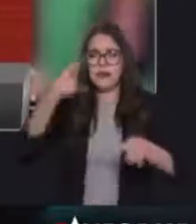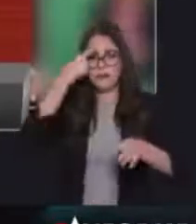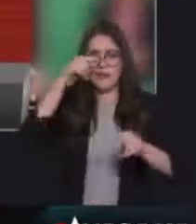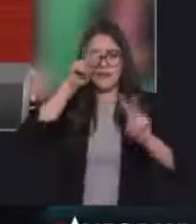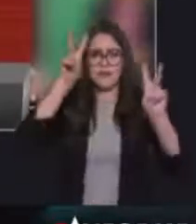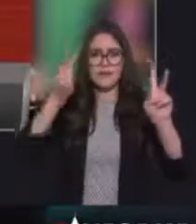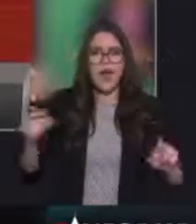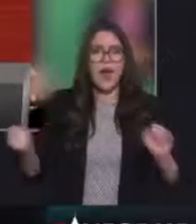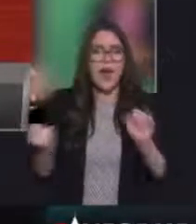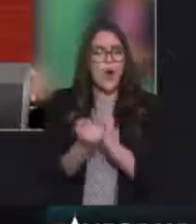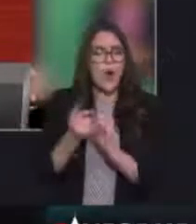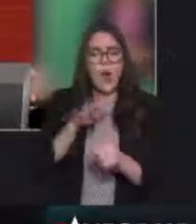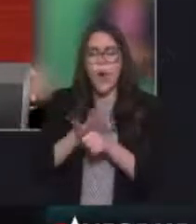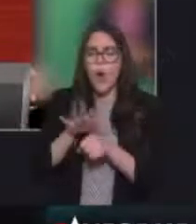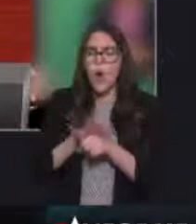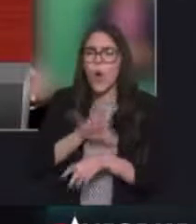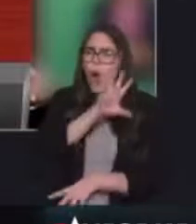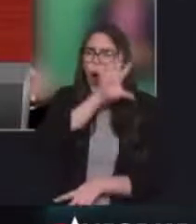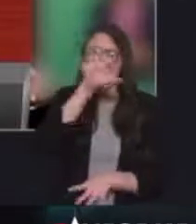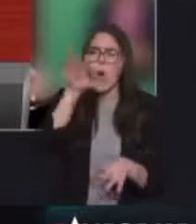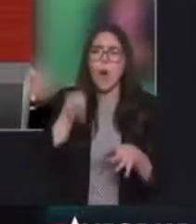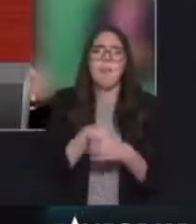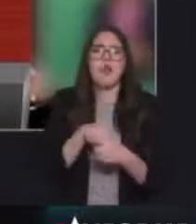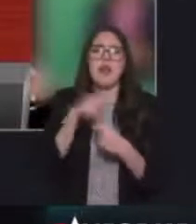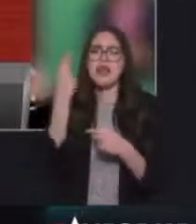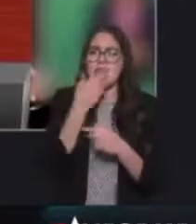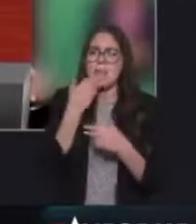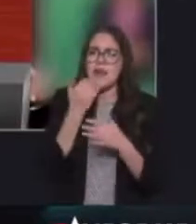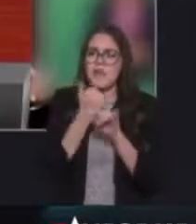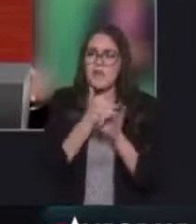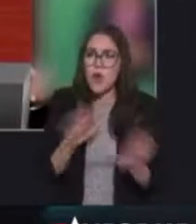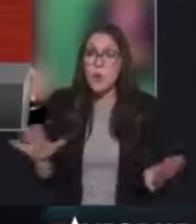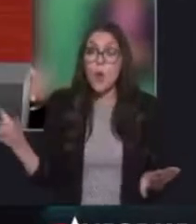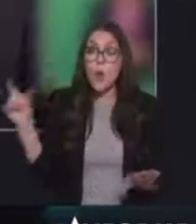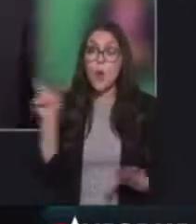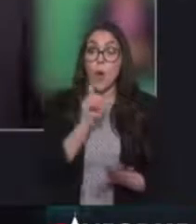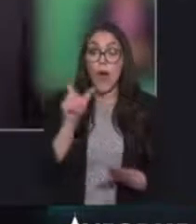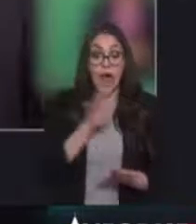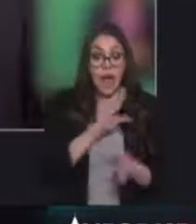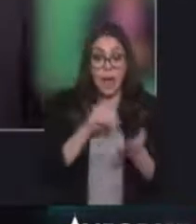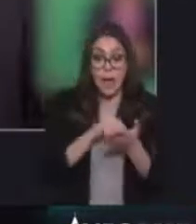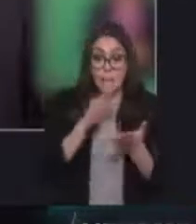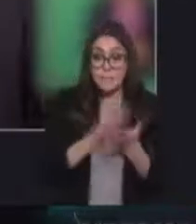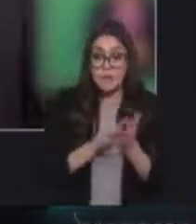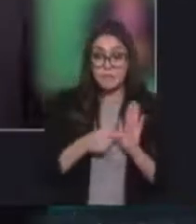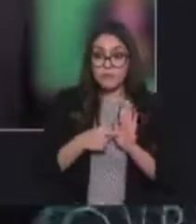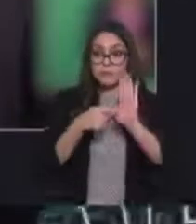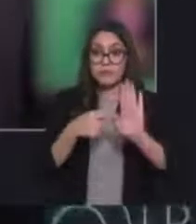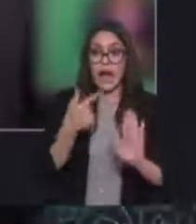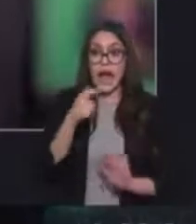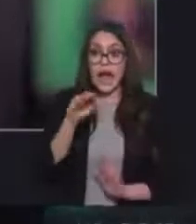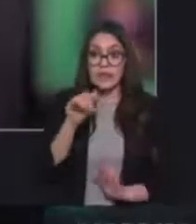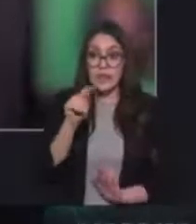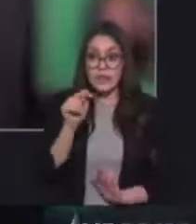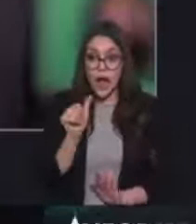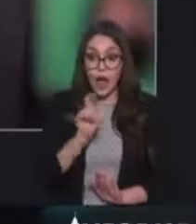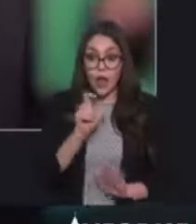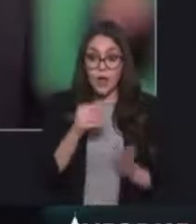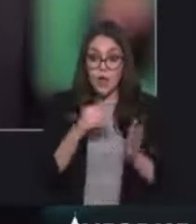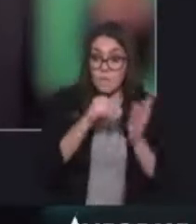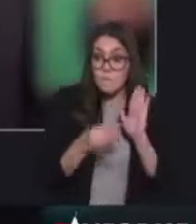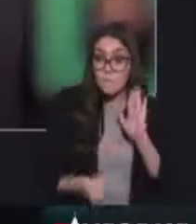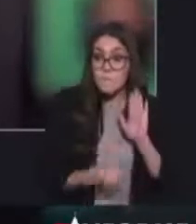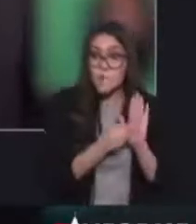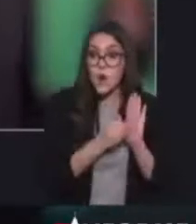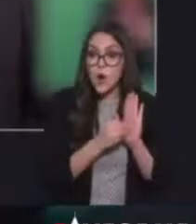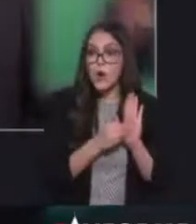revocación de mandato desde el momento que emita la convocatoria y que se publique esta en el diario oficial, porque en la pasada consulta